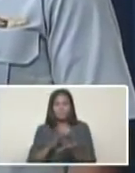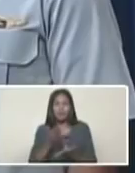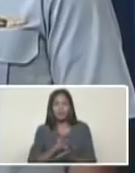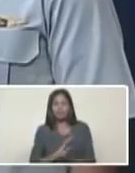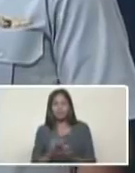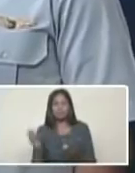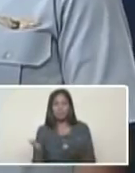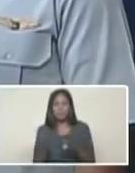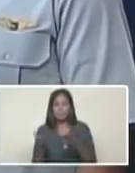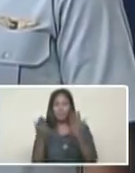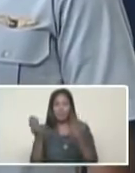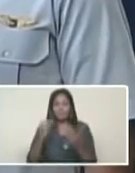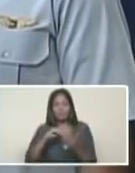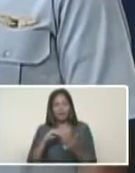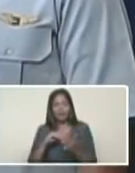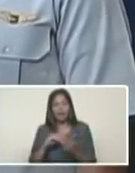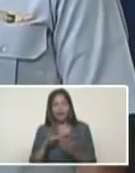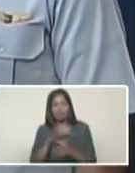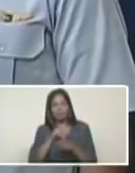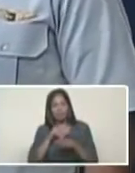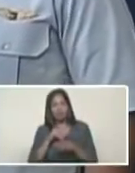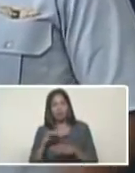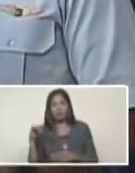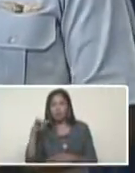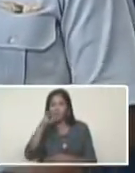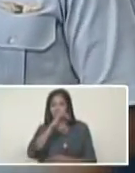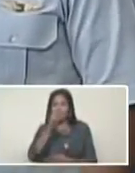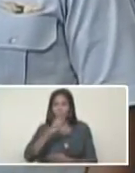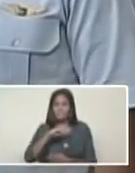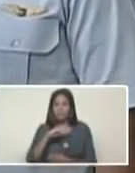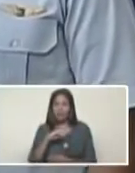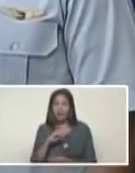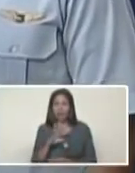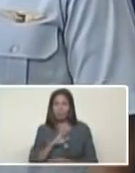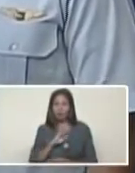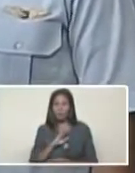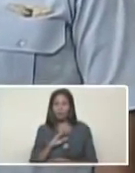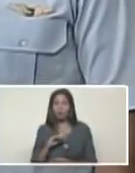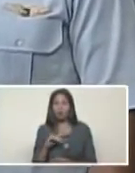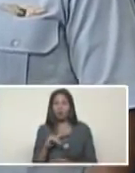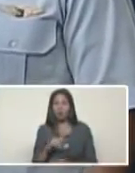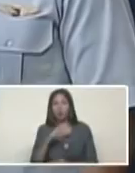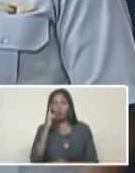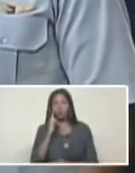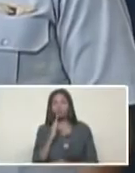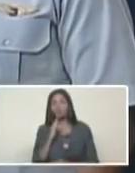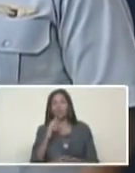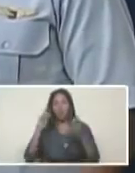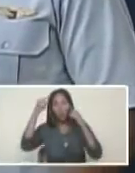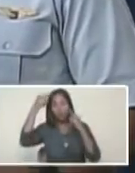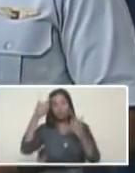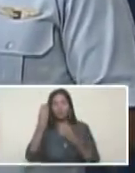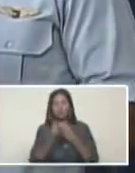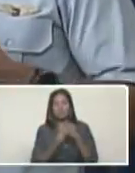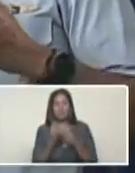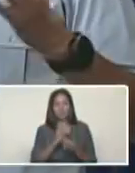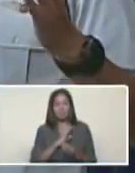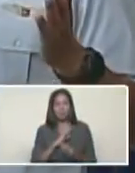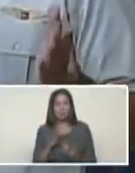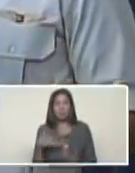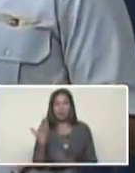los trenes de aterrizaje, los actuadores de los aviones. Estamos también con el complejo agroindustrial Hugo Chávez fabricando piezas y componentes aeronáuticos para